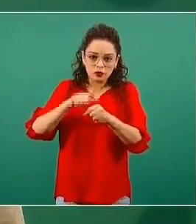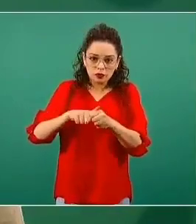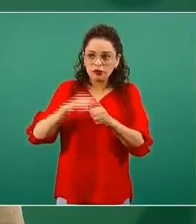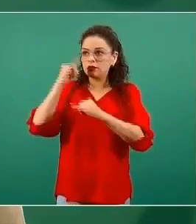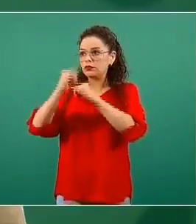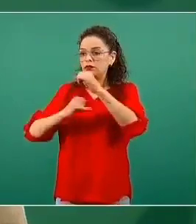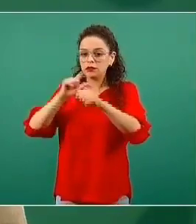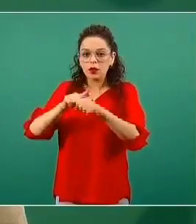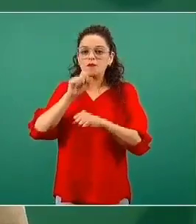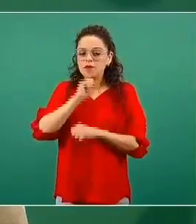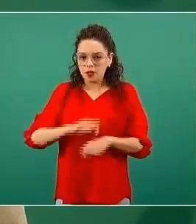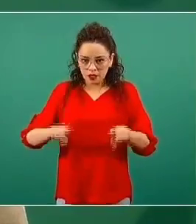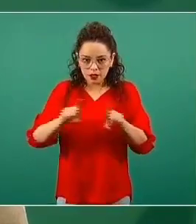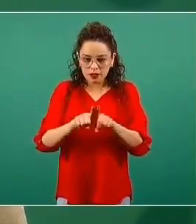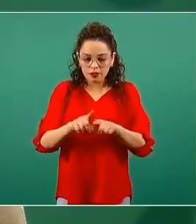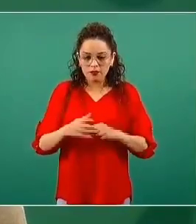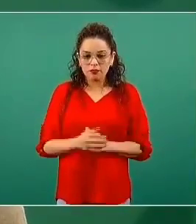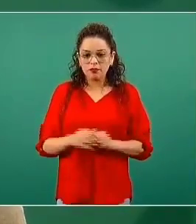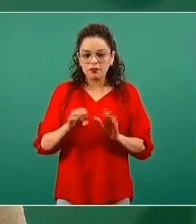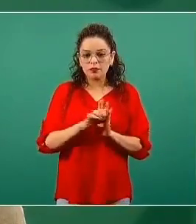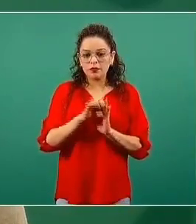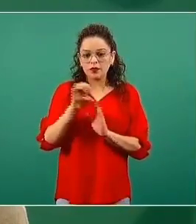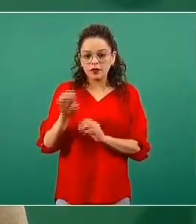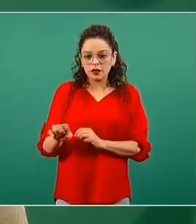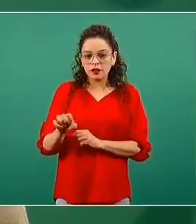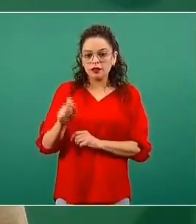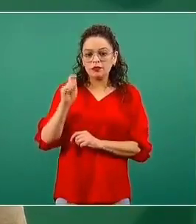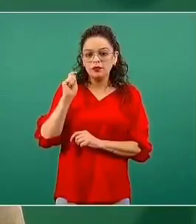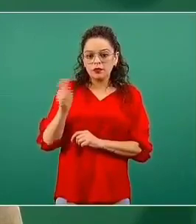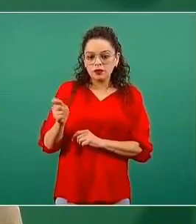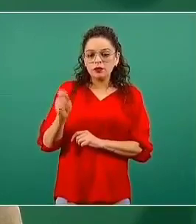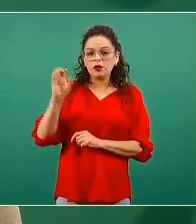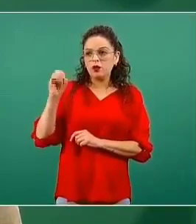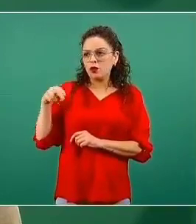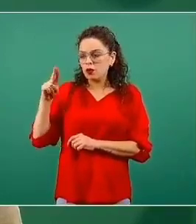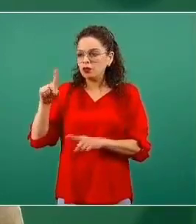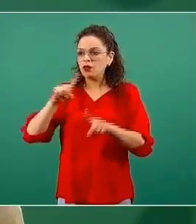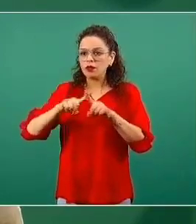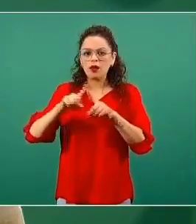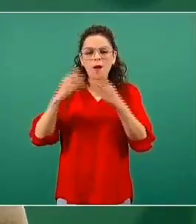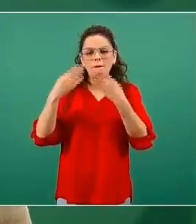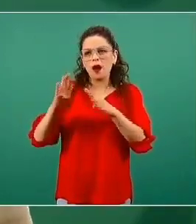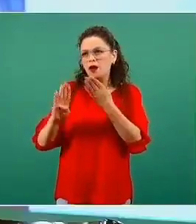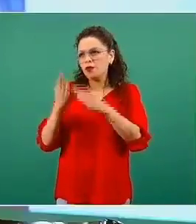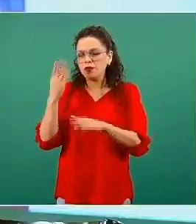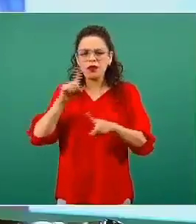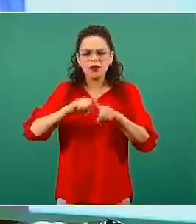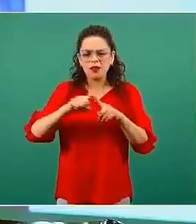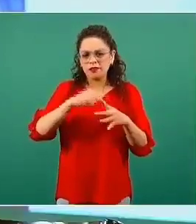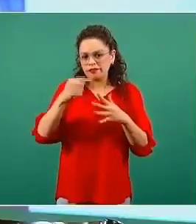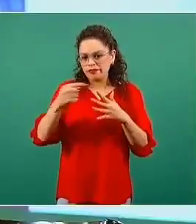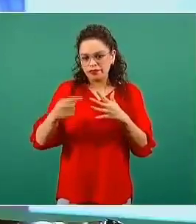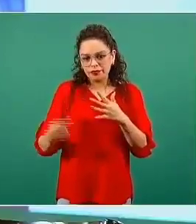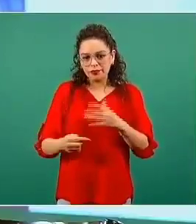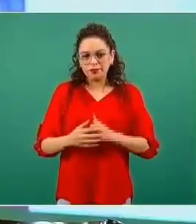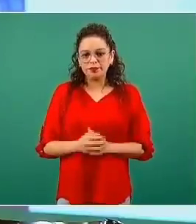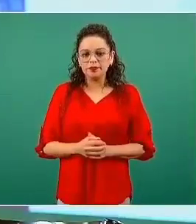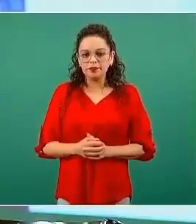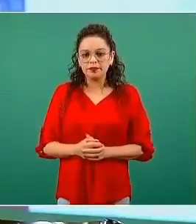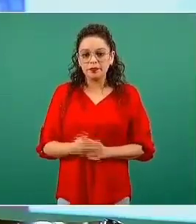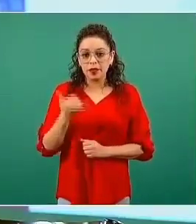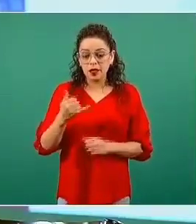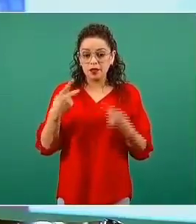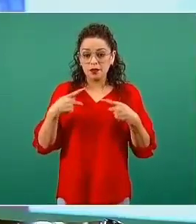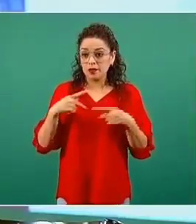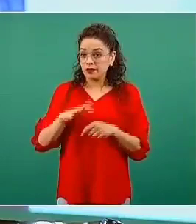internacionales, tales como la Comisión Económica para América Latina de Naciones Unidas o el Banco Mundial, y también escuchar a la